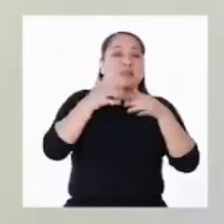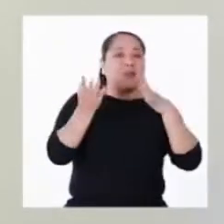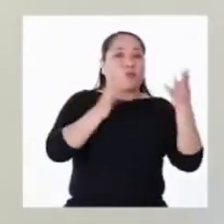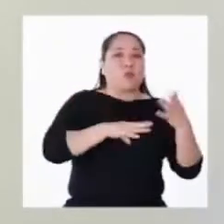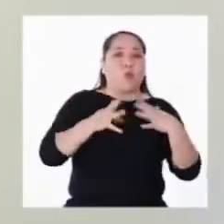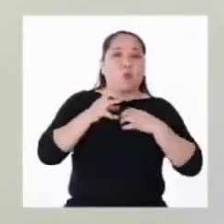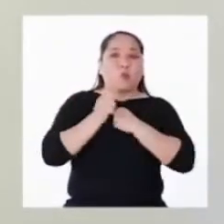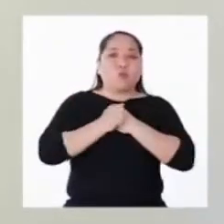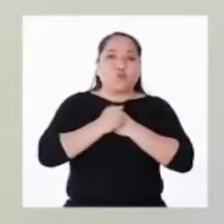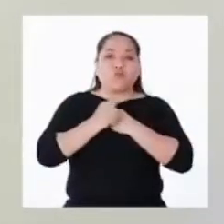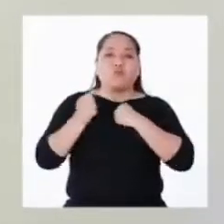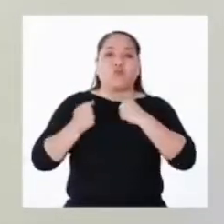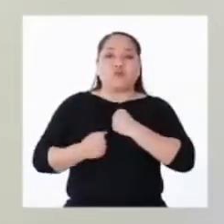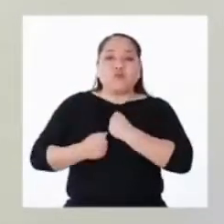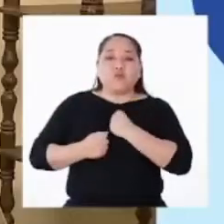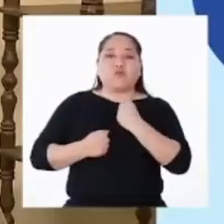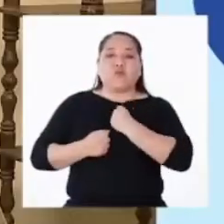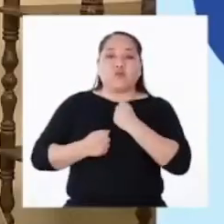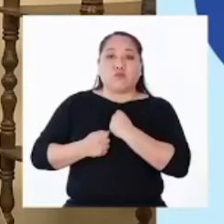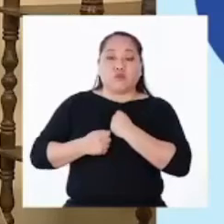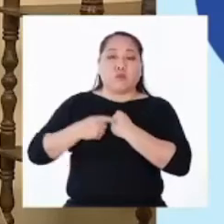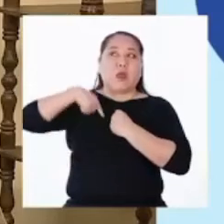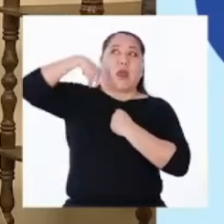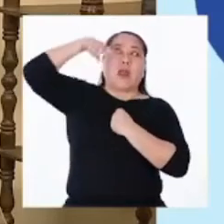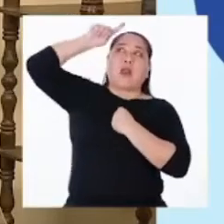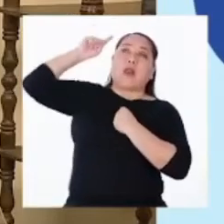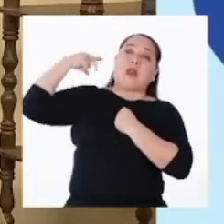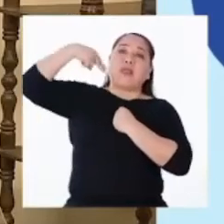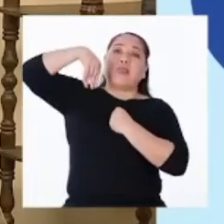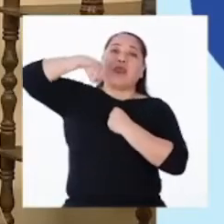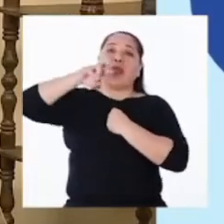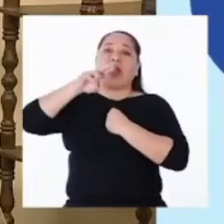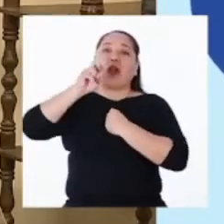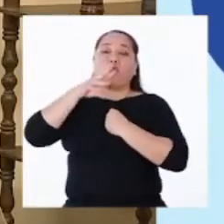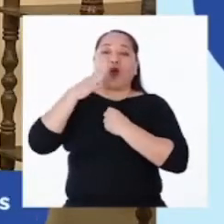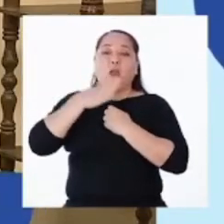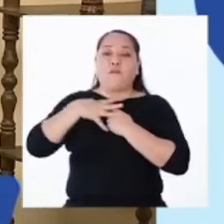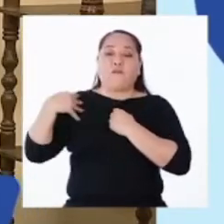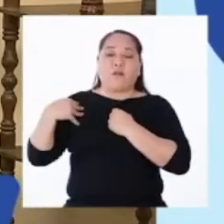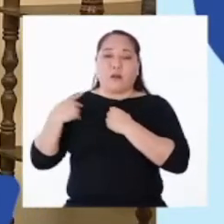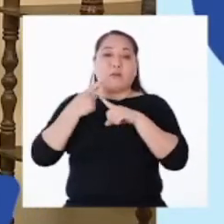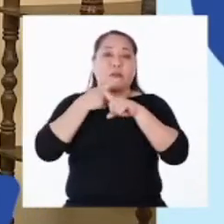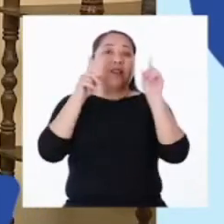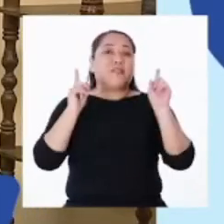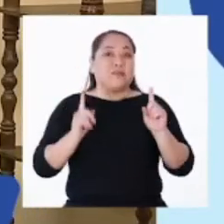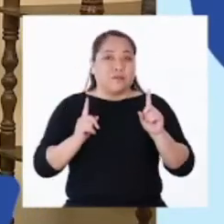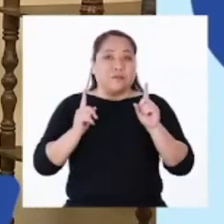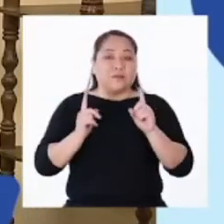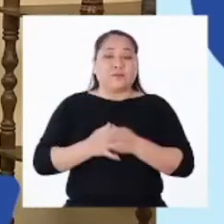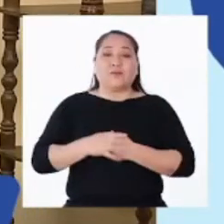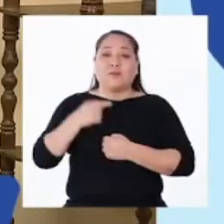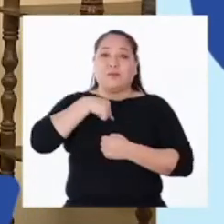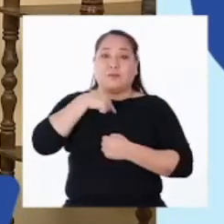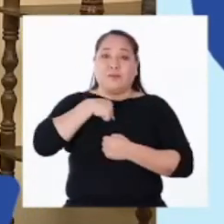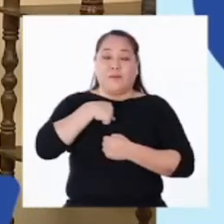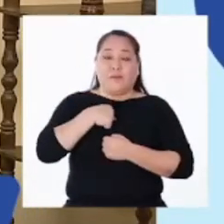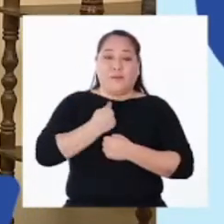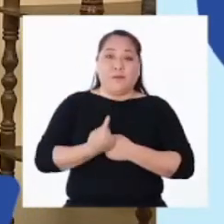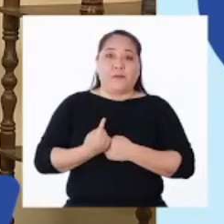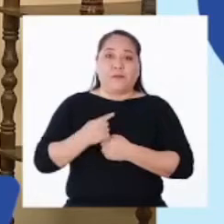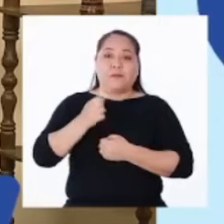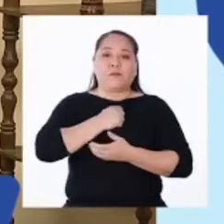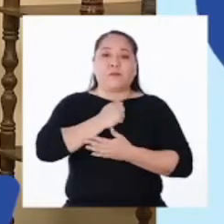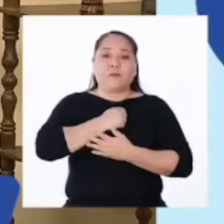estímulo nervioso externo. Sin embargo, en el corazón, el estímulo de la contracción tiene